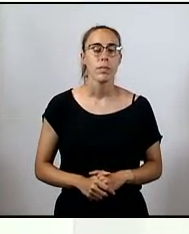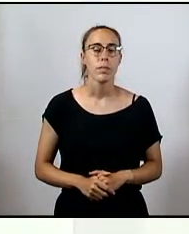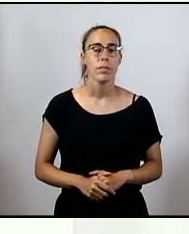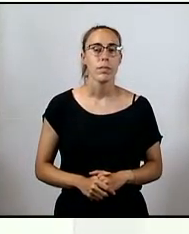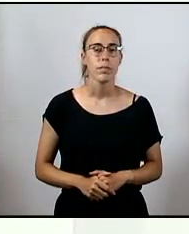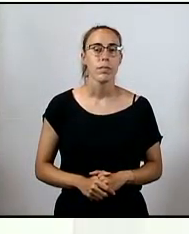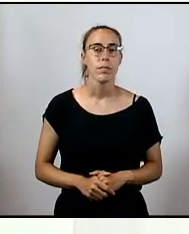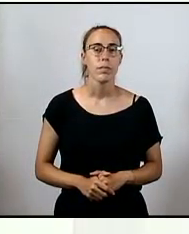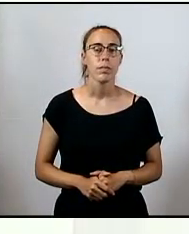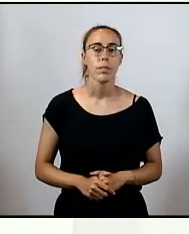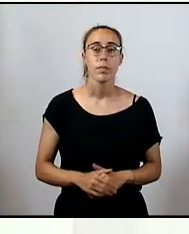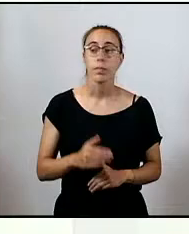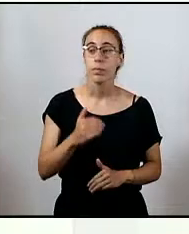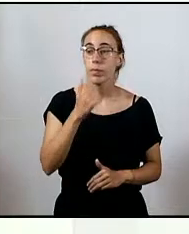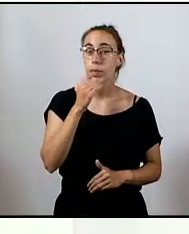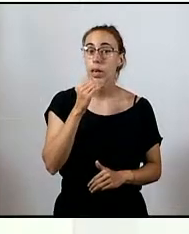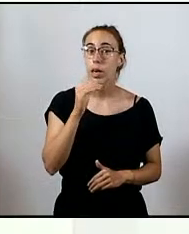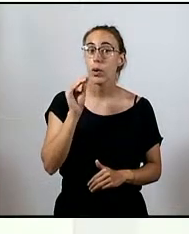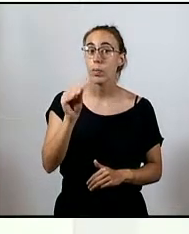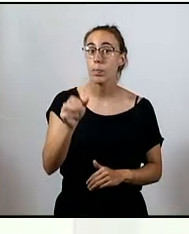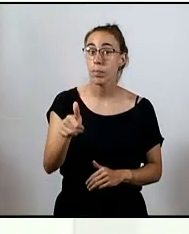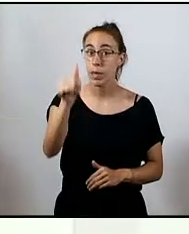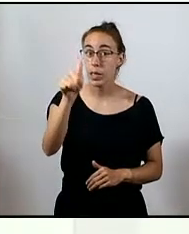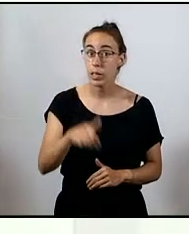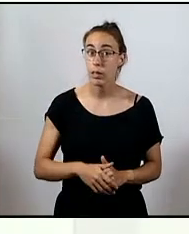¿Alguna pregunta más? Sí.